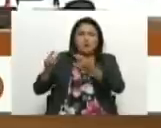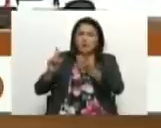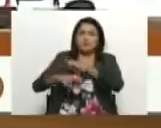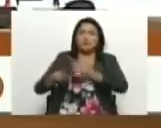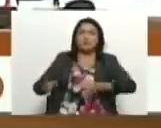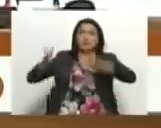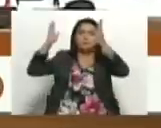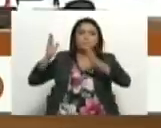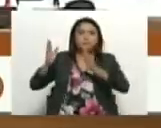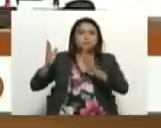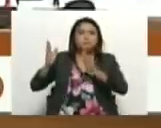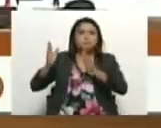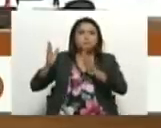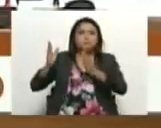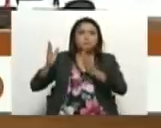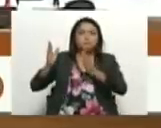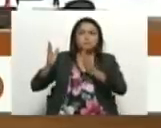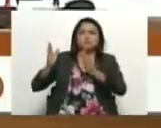¿Cómo fue eso?